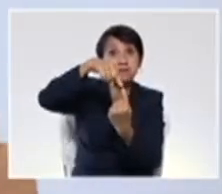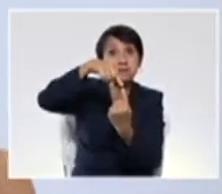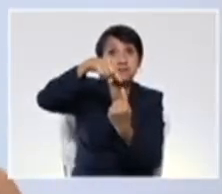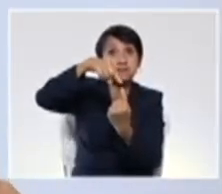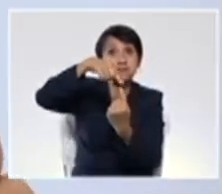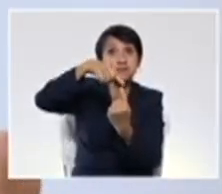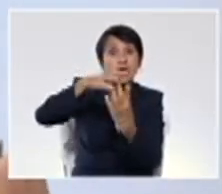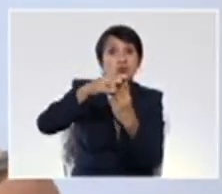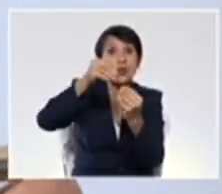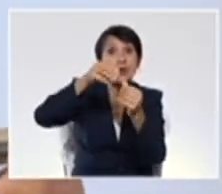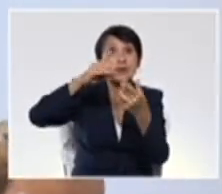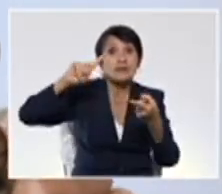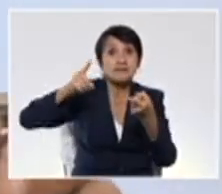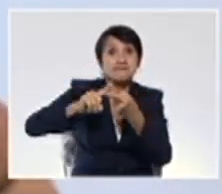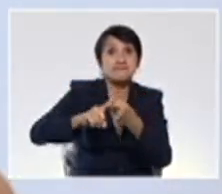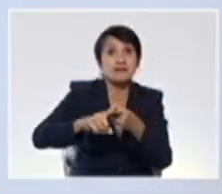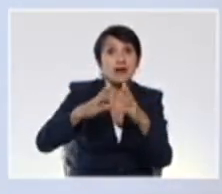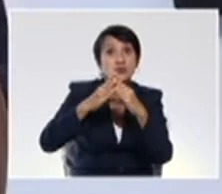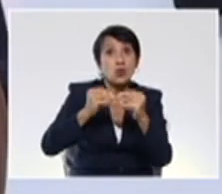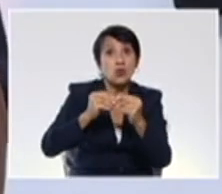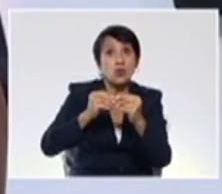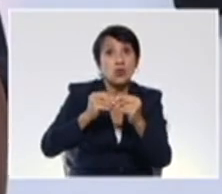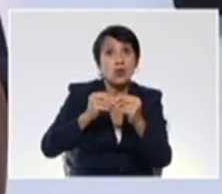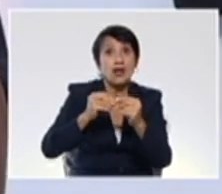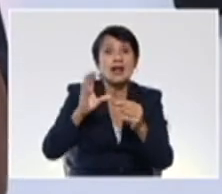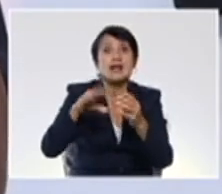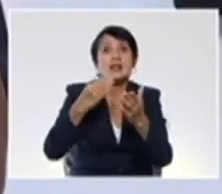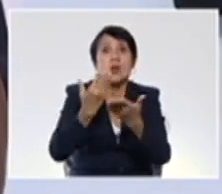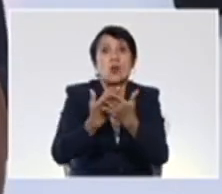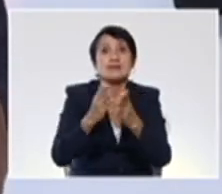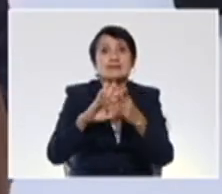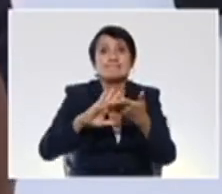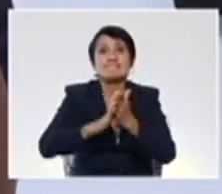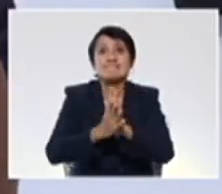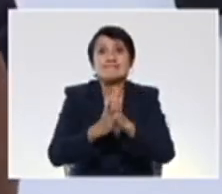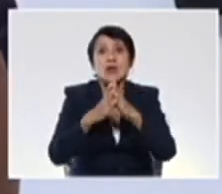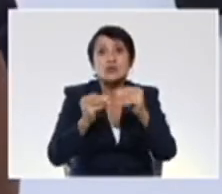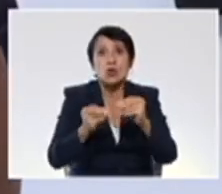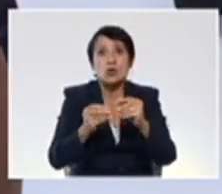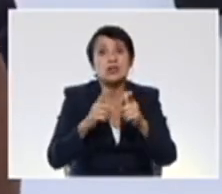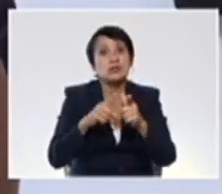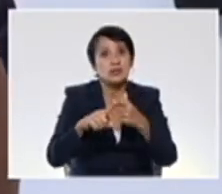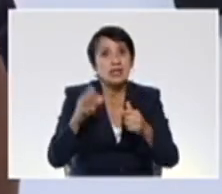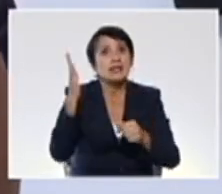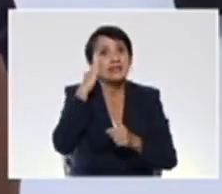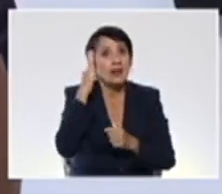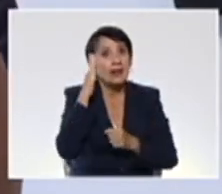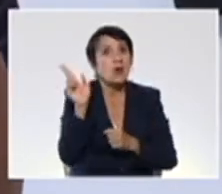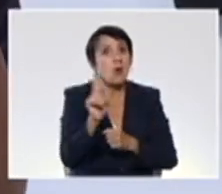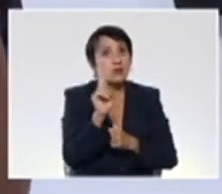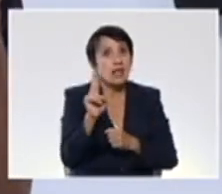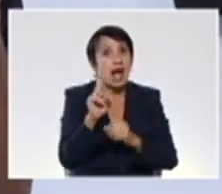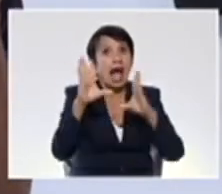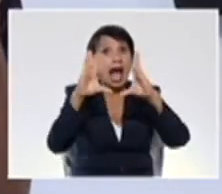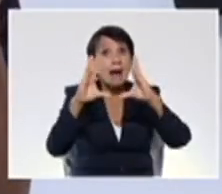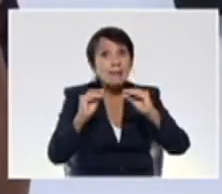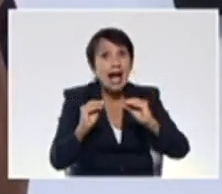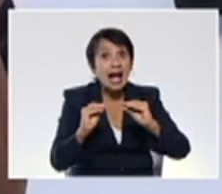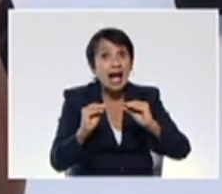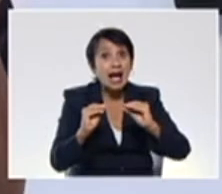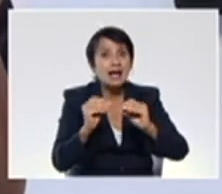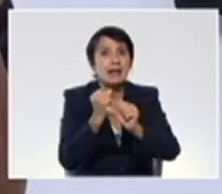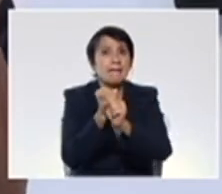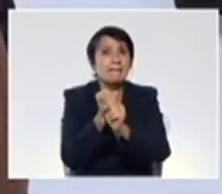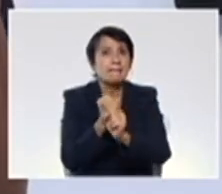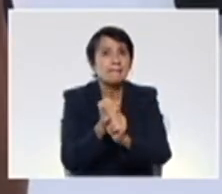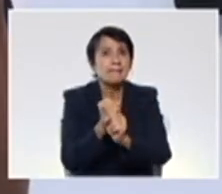y desgasta hasta que se convierte en un cilindro. Entonces, para saberla utilizar, lo primero que voy a hacer es apagarla, contar